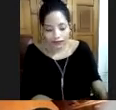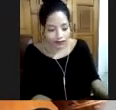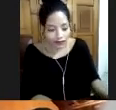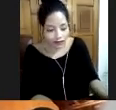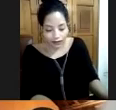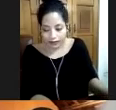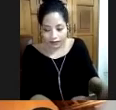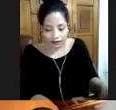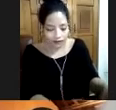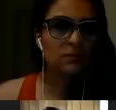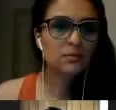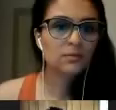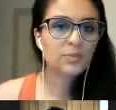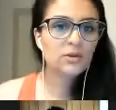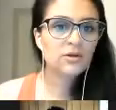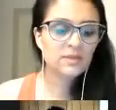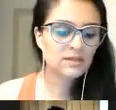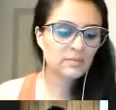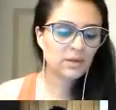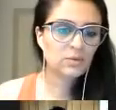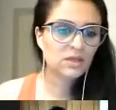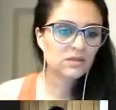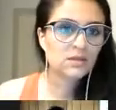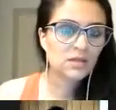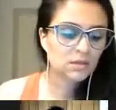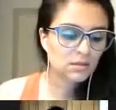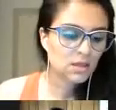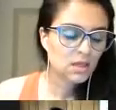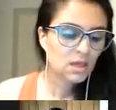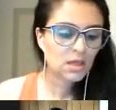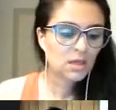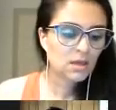¿A qué se refiere? Puedo repetir la pregunta si desean.